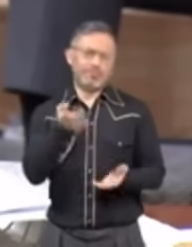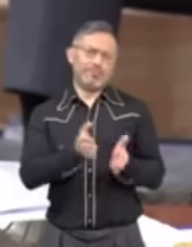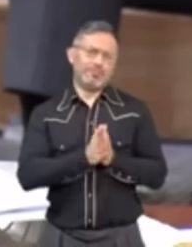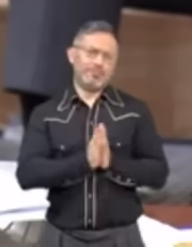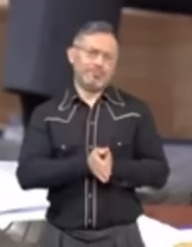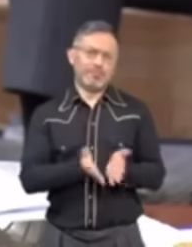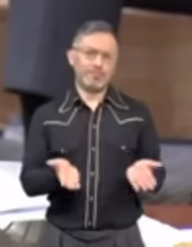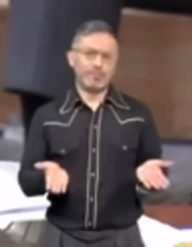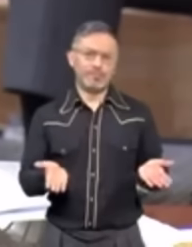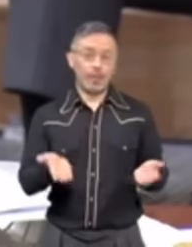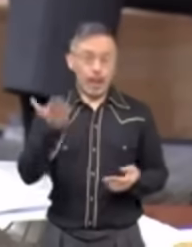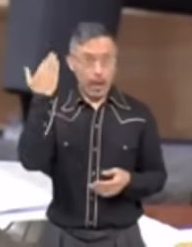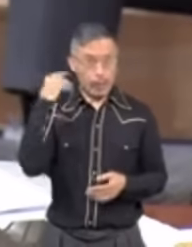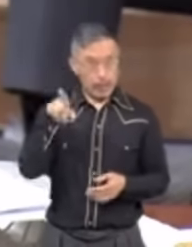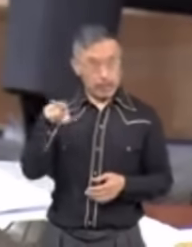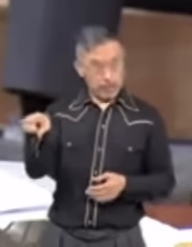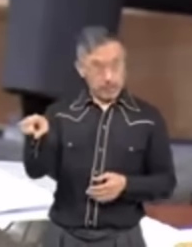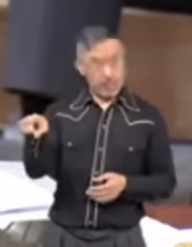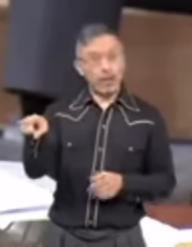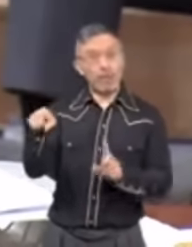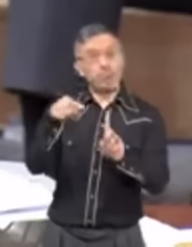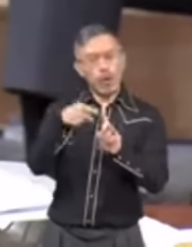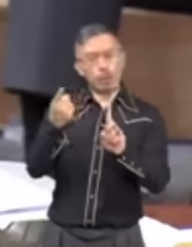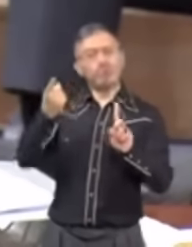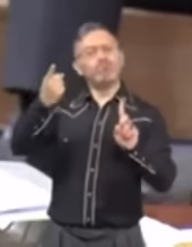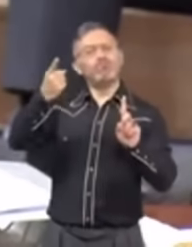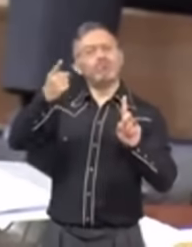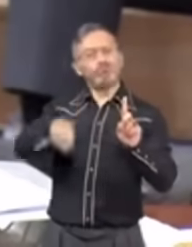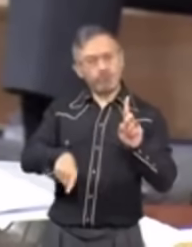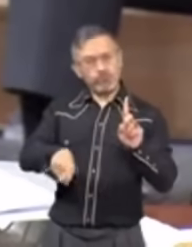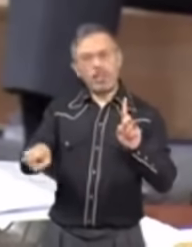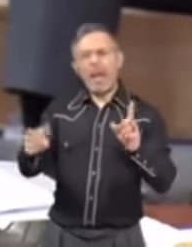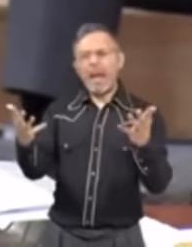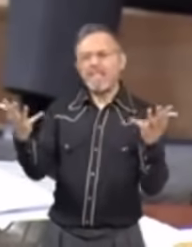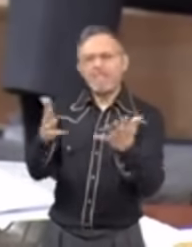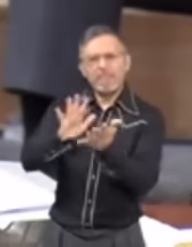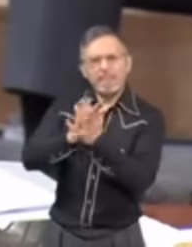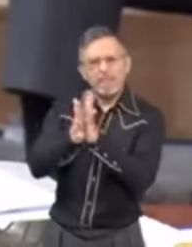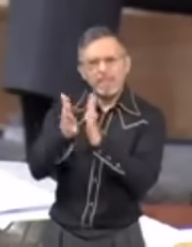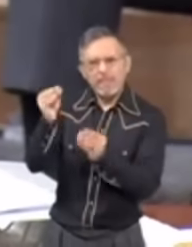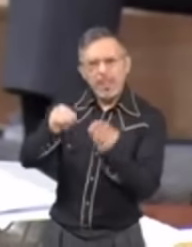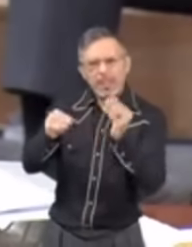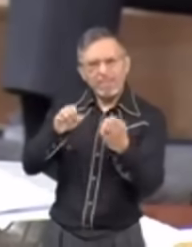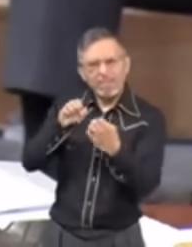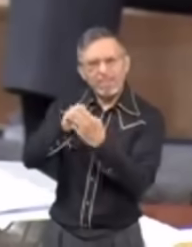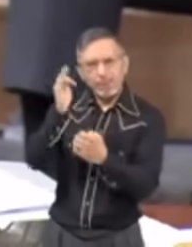ese fraude, del que ejecutó ese fraude, de que fue el cómplice de esos asesinatos.